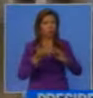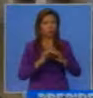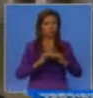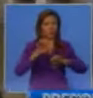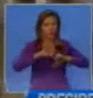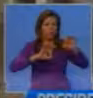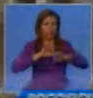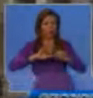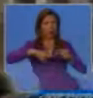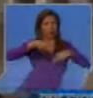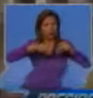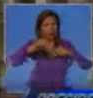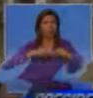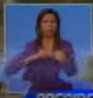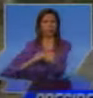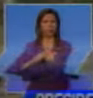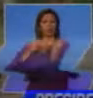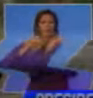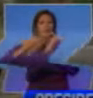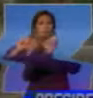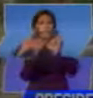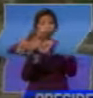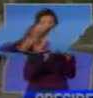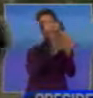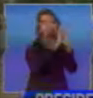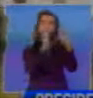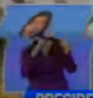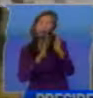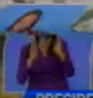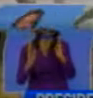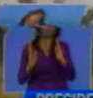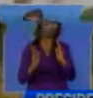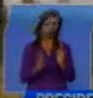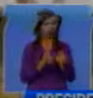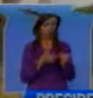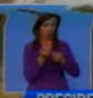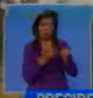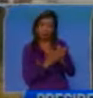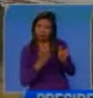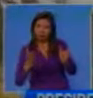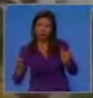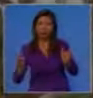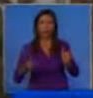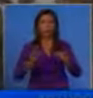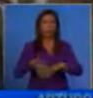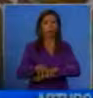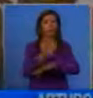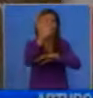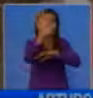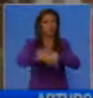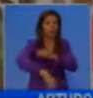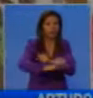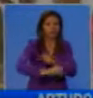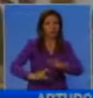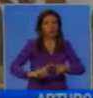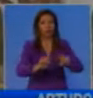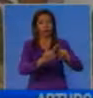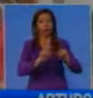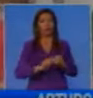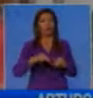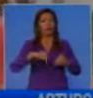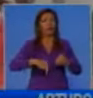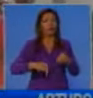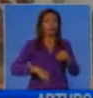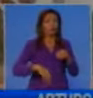biblioteca, baterías sanitarias, cancha de uso múltiple, parqueaderos. Bien, y este colegio tiene capacidad para